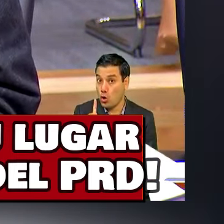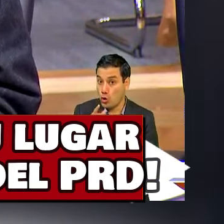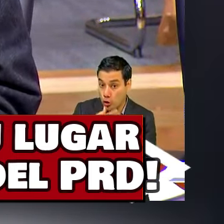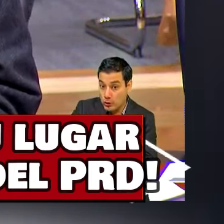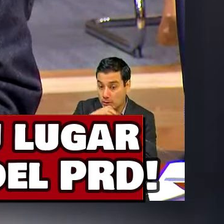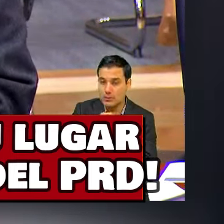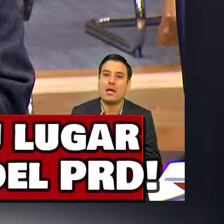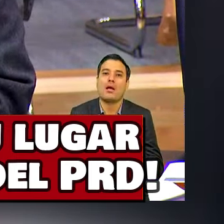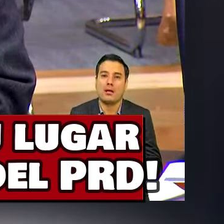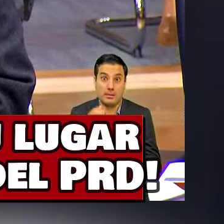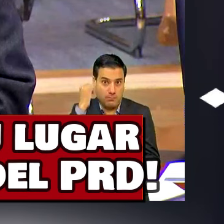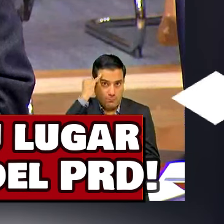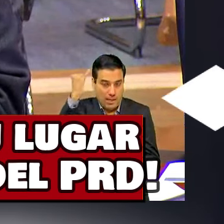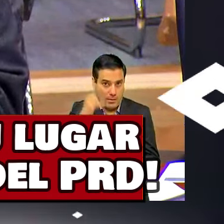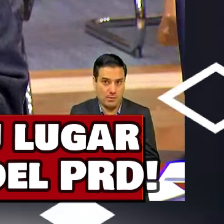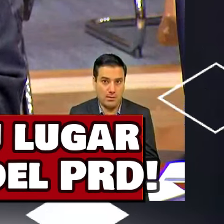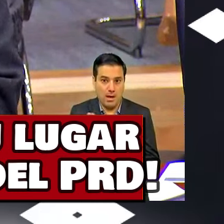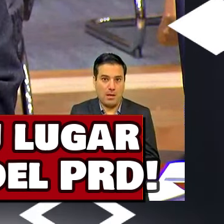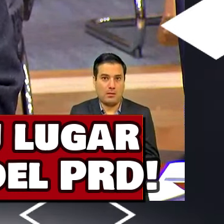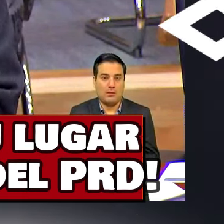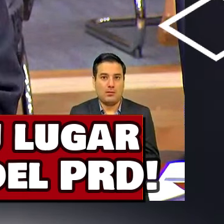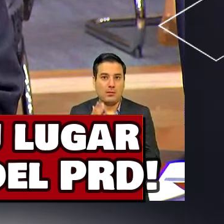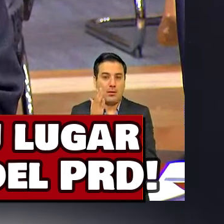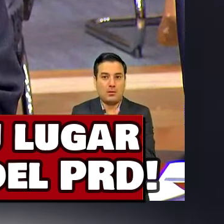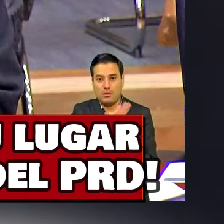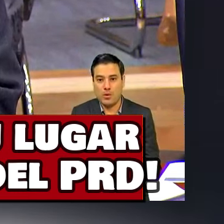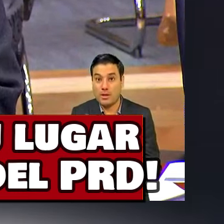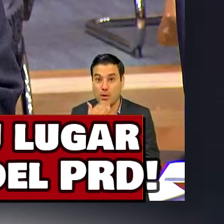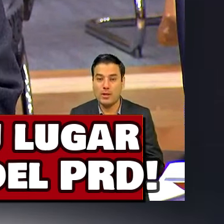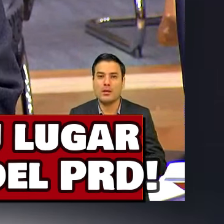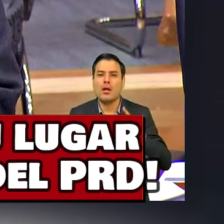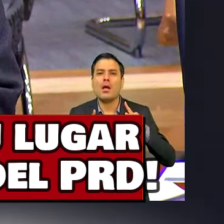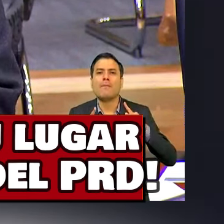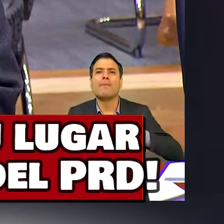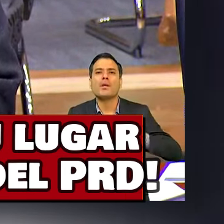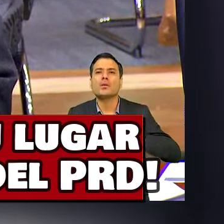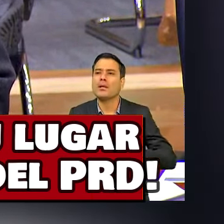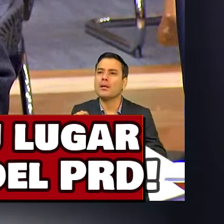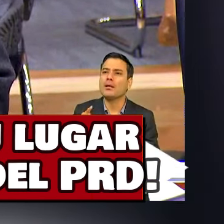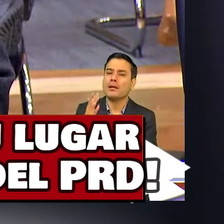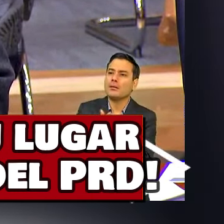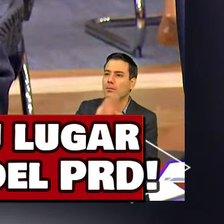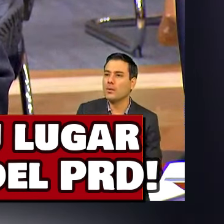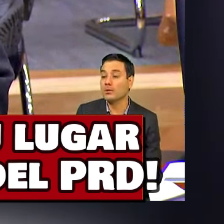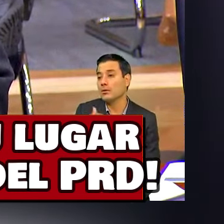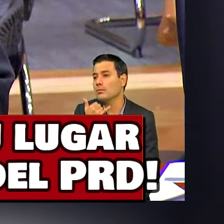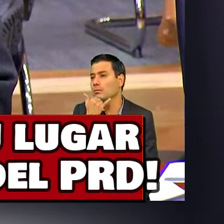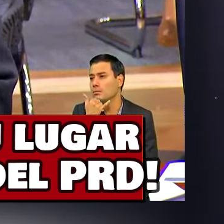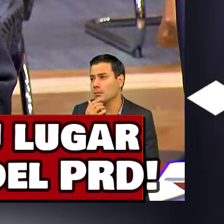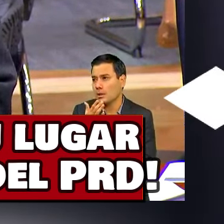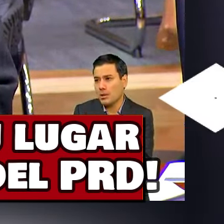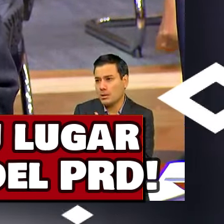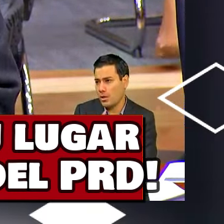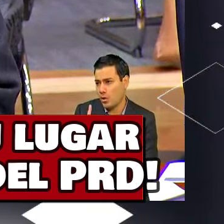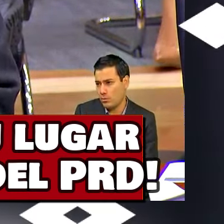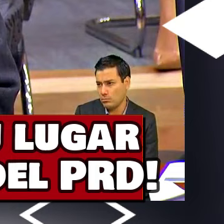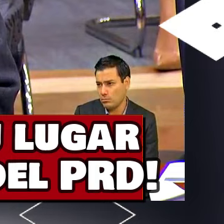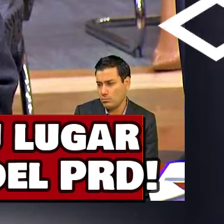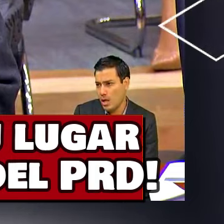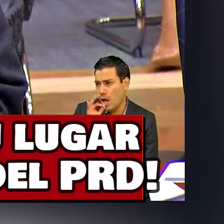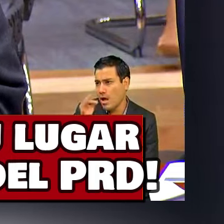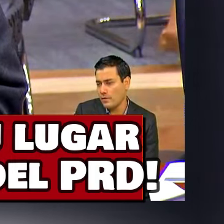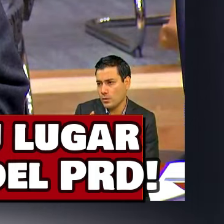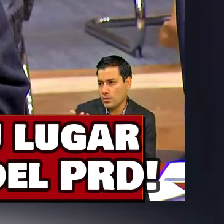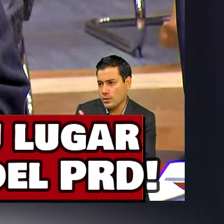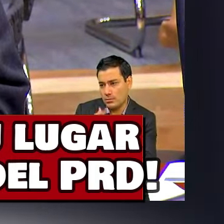pena de muerte, porque imagínate a alguien que está en el corredor de la muerte, que le diga, no, si no es una sanción, es una consecuencia legal. Interesante, pues que lean,